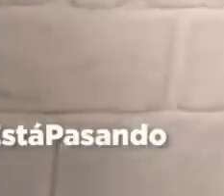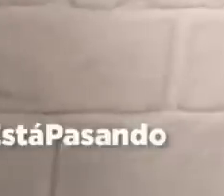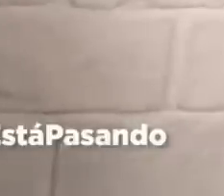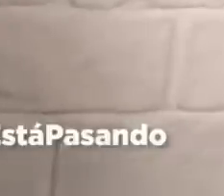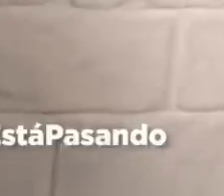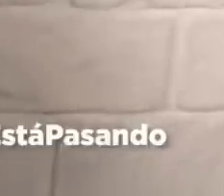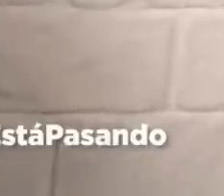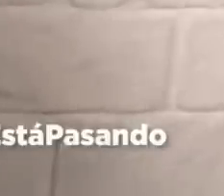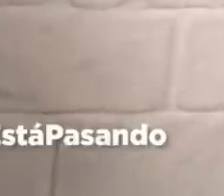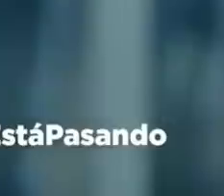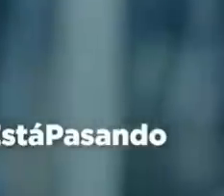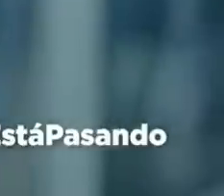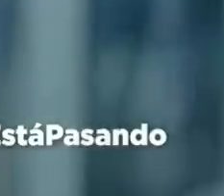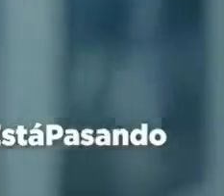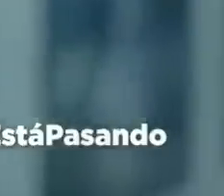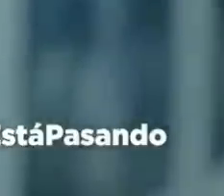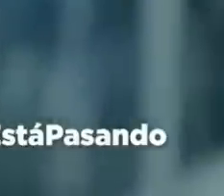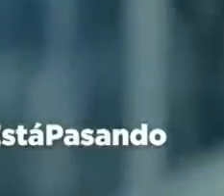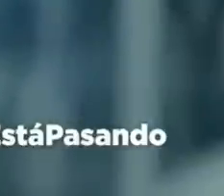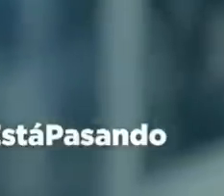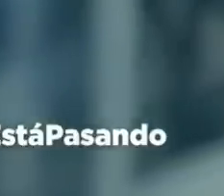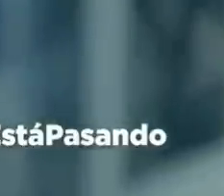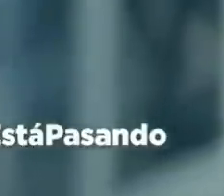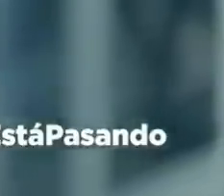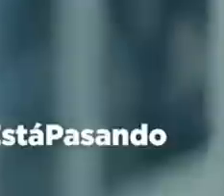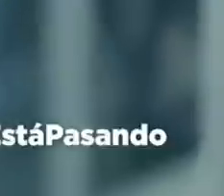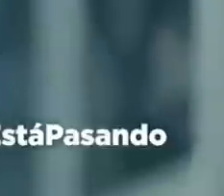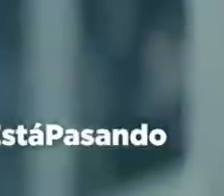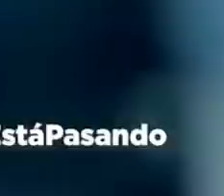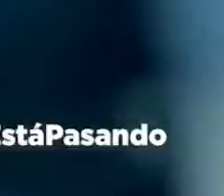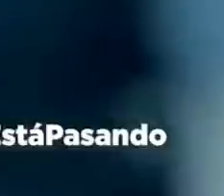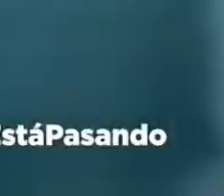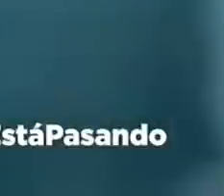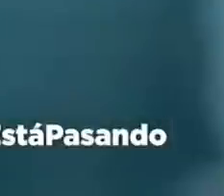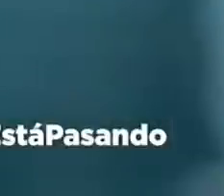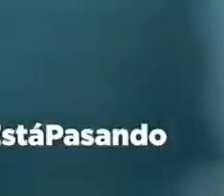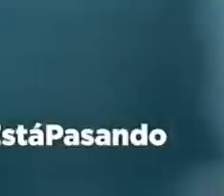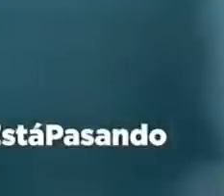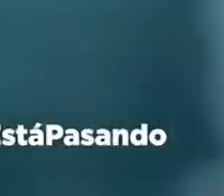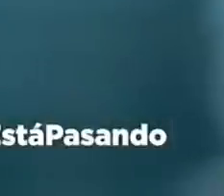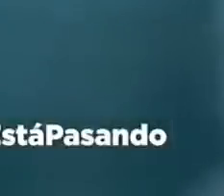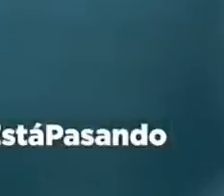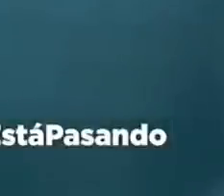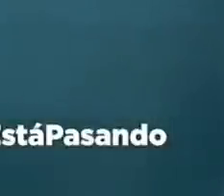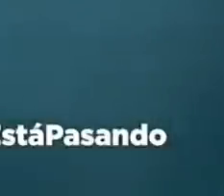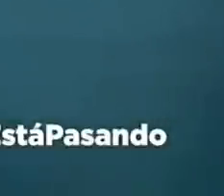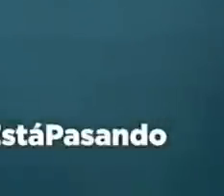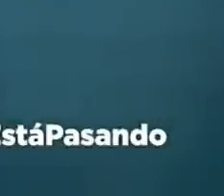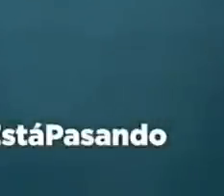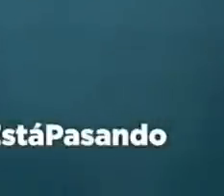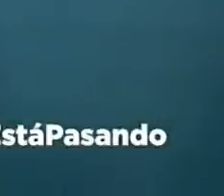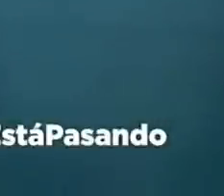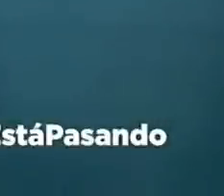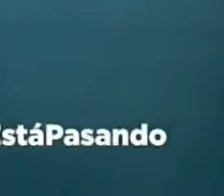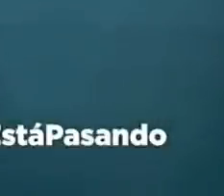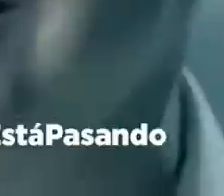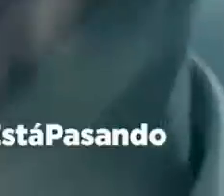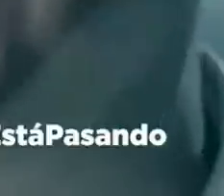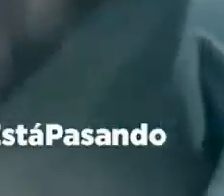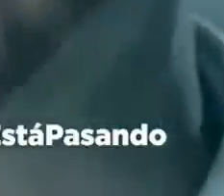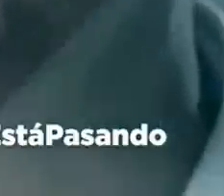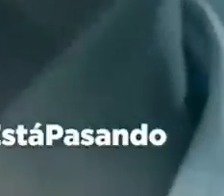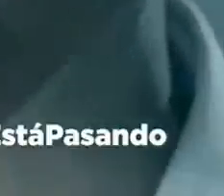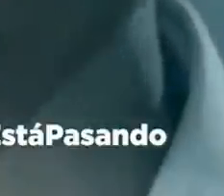100.000 pobres nuevos. A Pablo lo conocí en el 2007. Un amigo mío me había contado de la experiencia de los